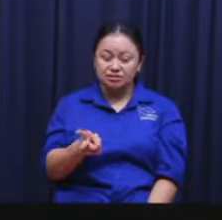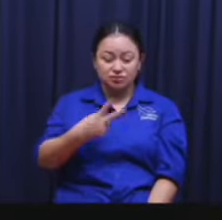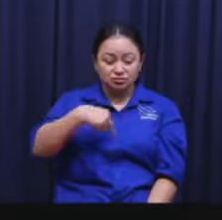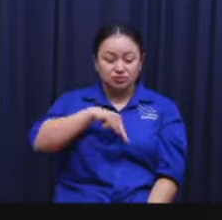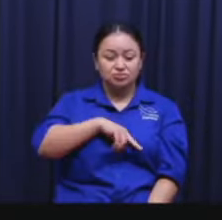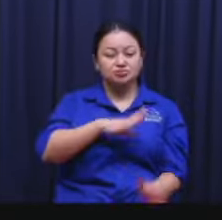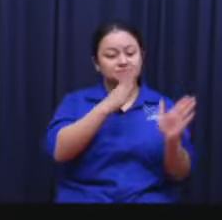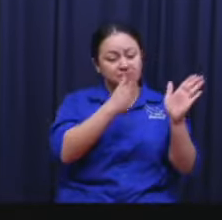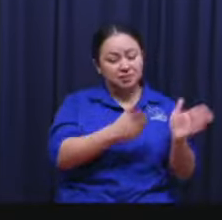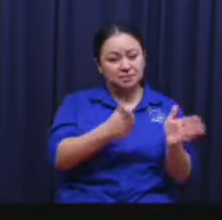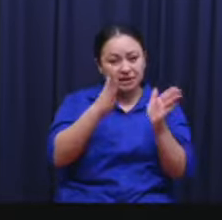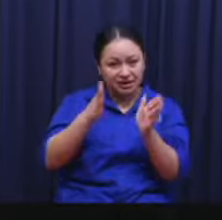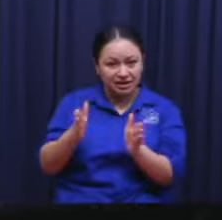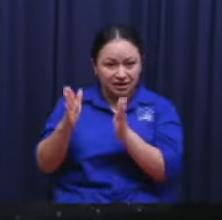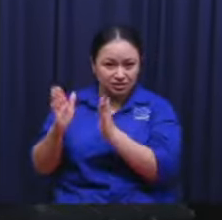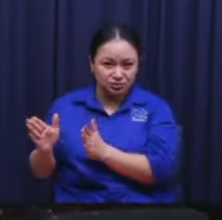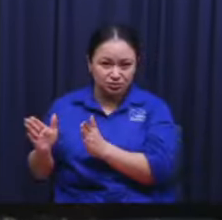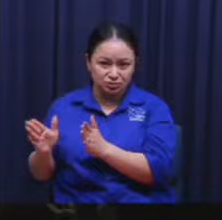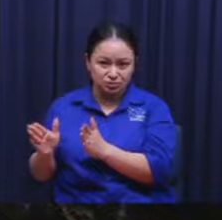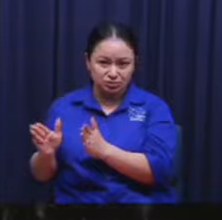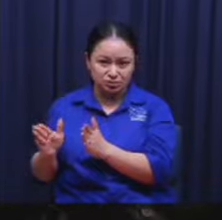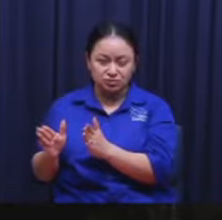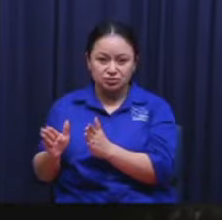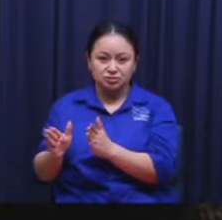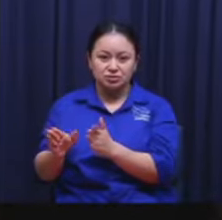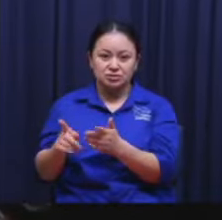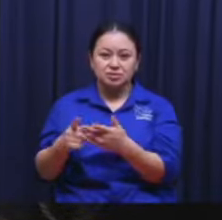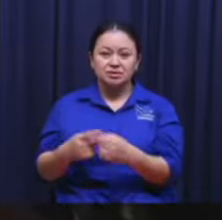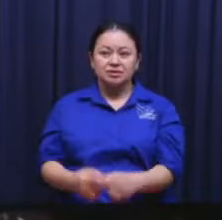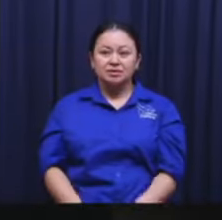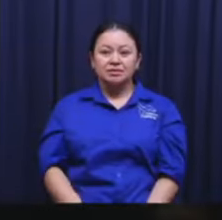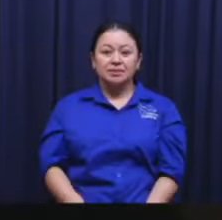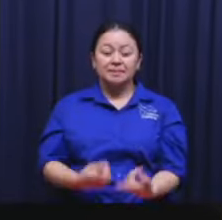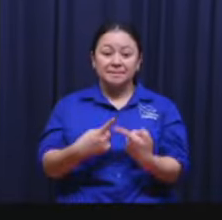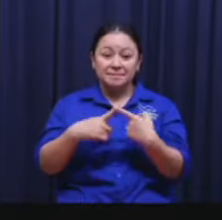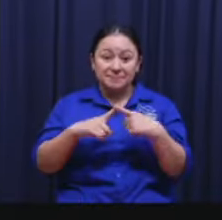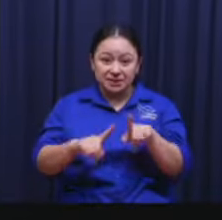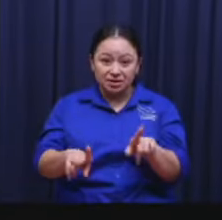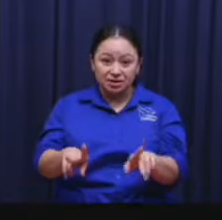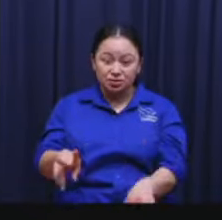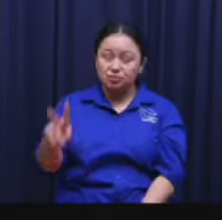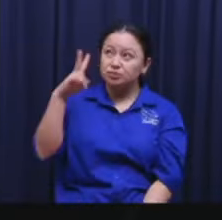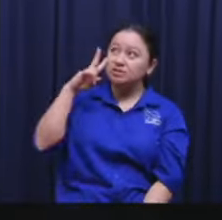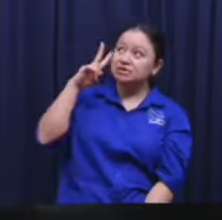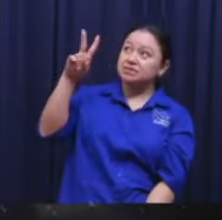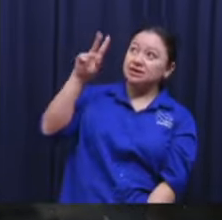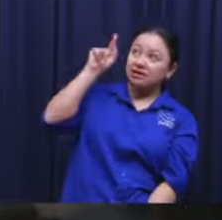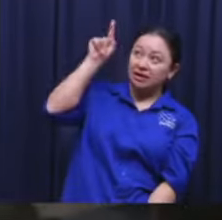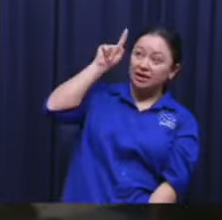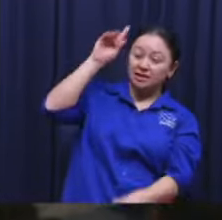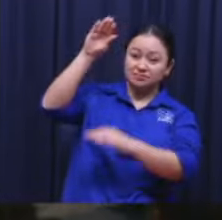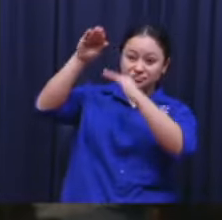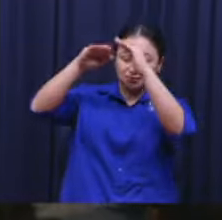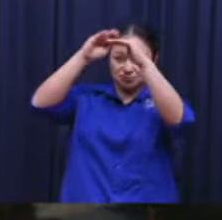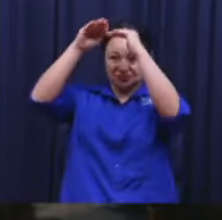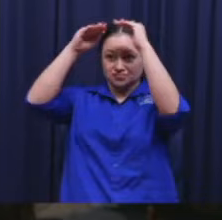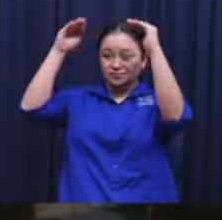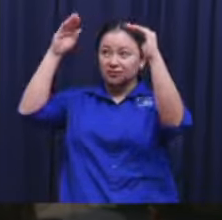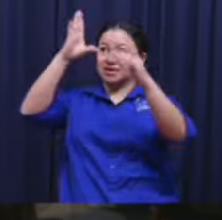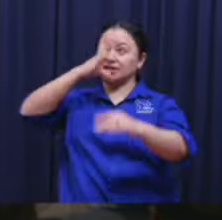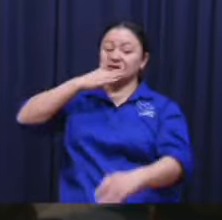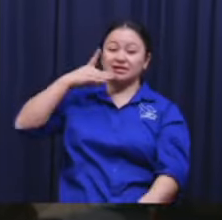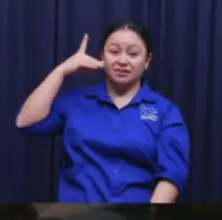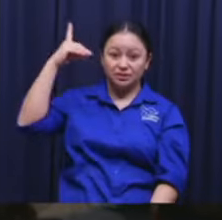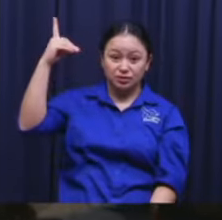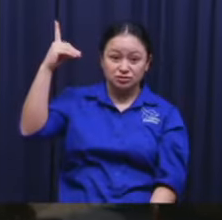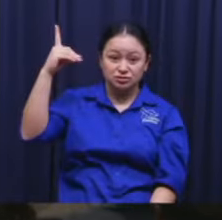entonces me voy porque ya viene el Señor. No, no, no, quédate, gradúate, saca tu posgrado, tu doctorado, y mientras estás